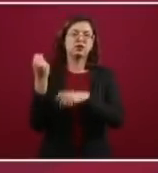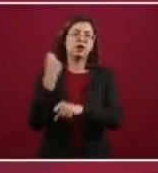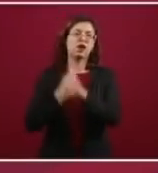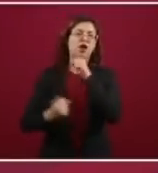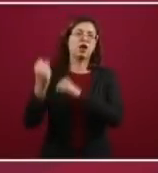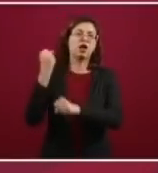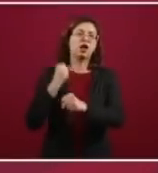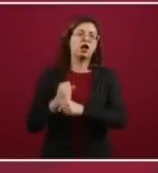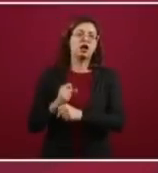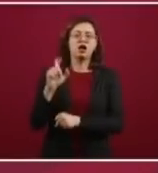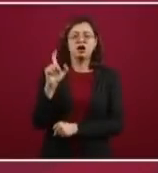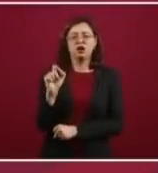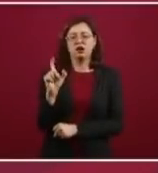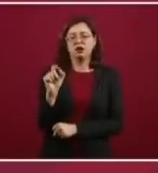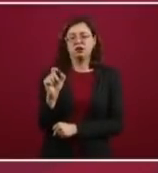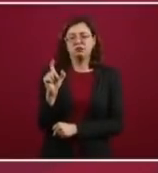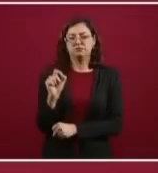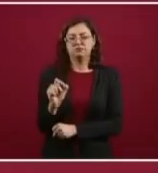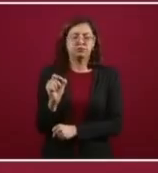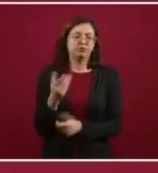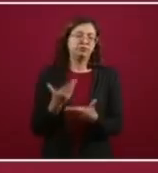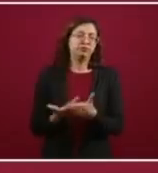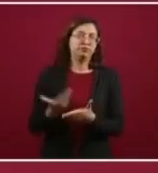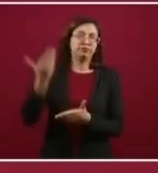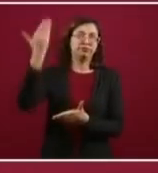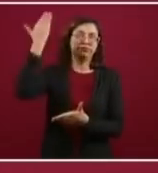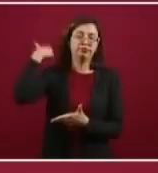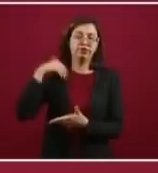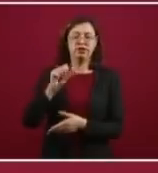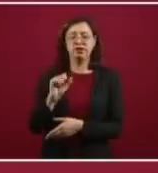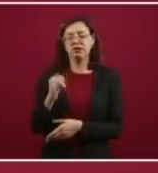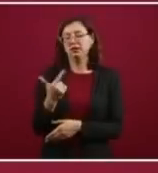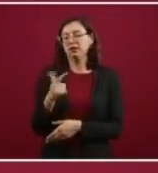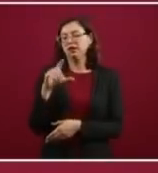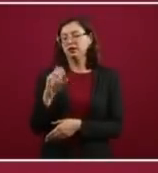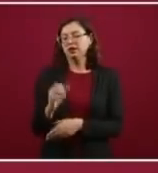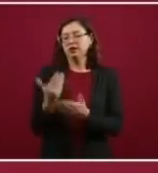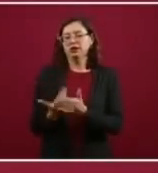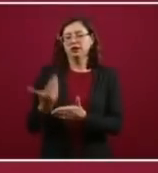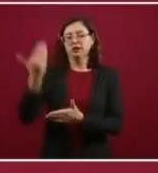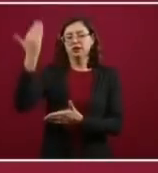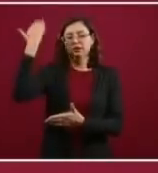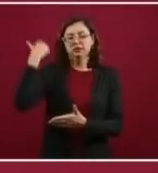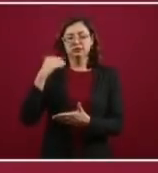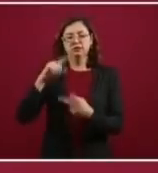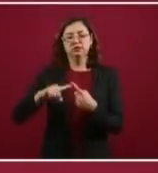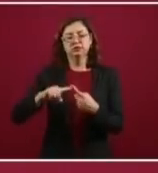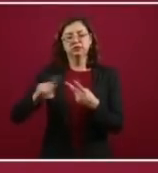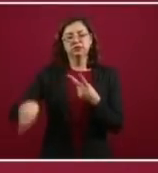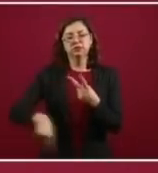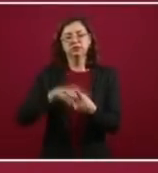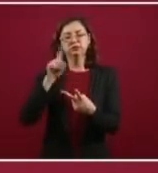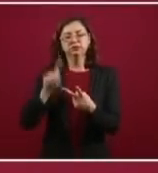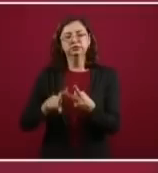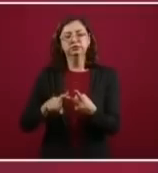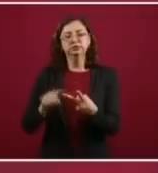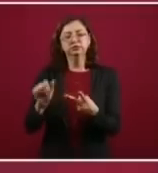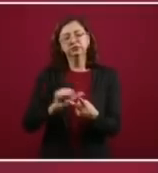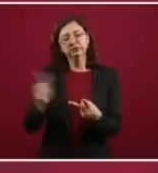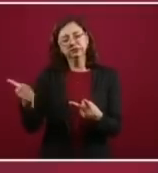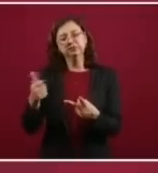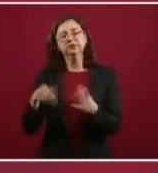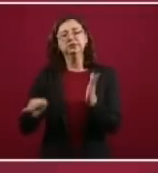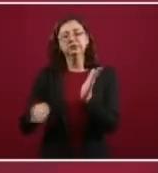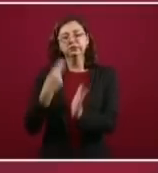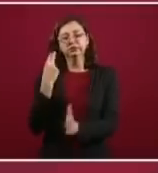20 del siglo pasado, de La Habana, y otra